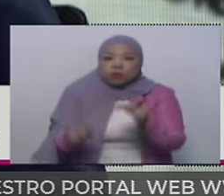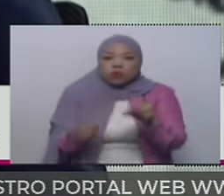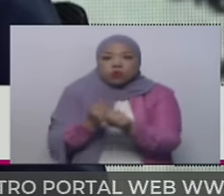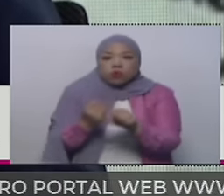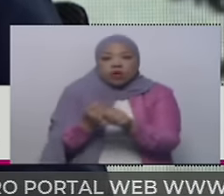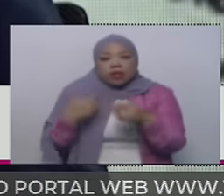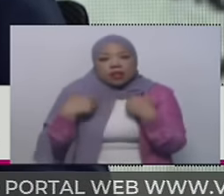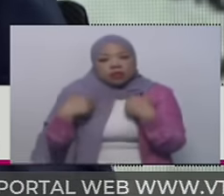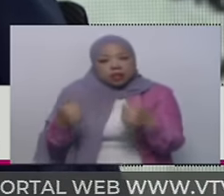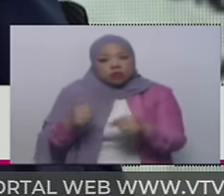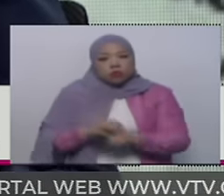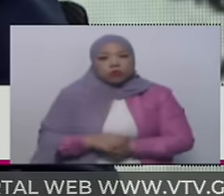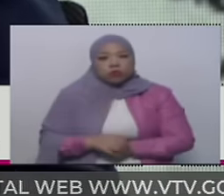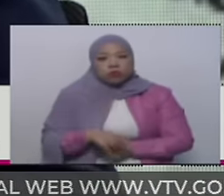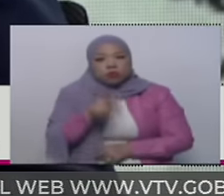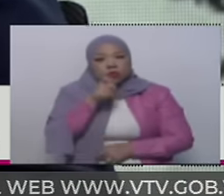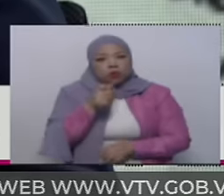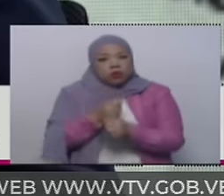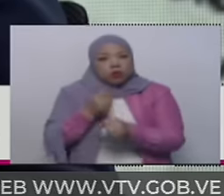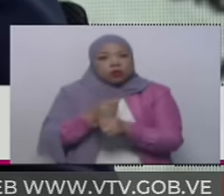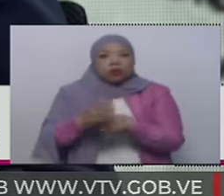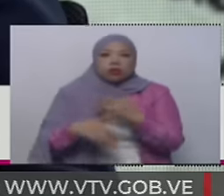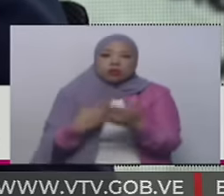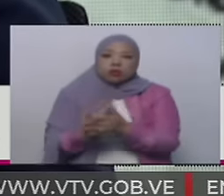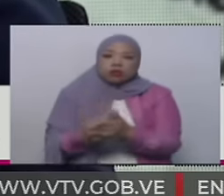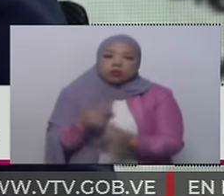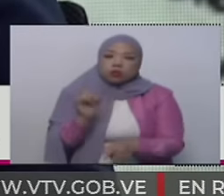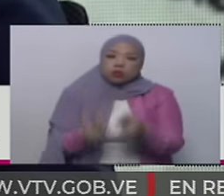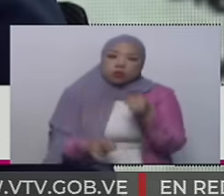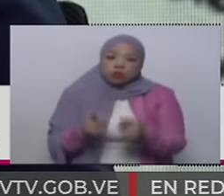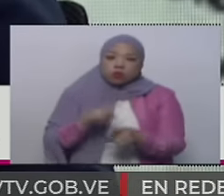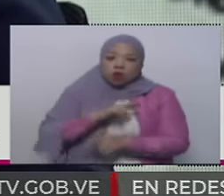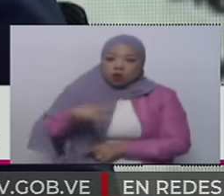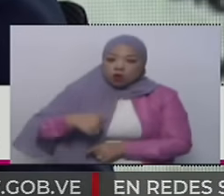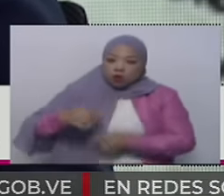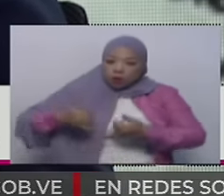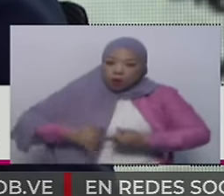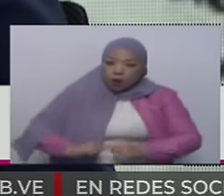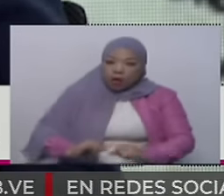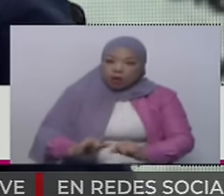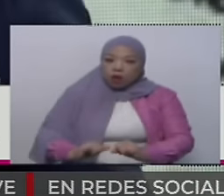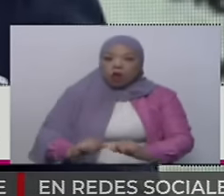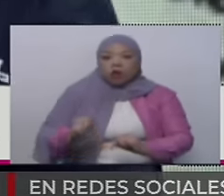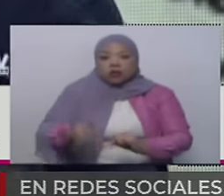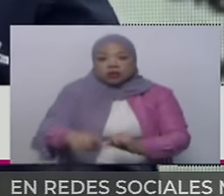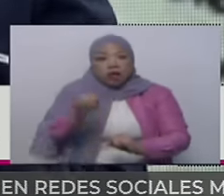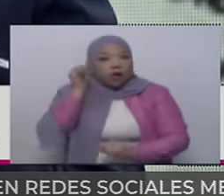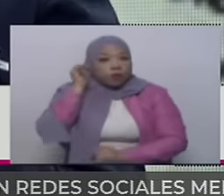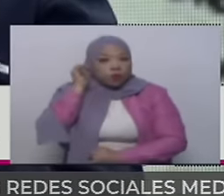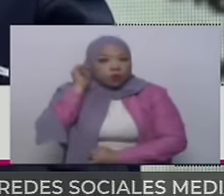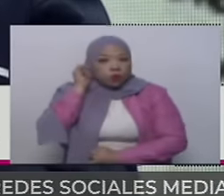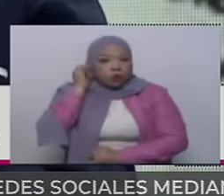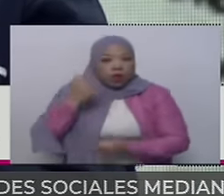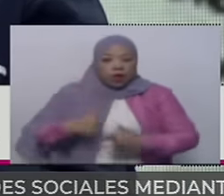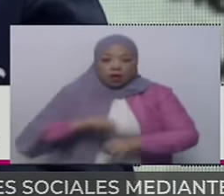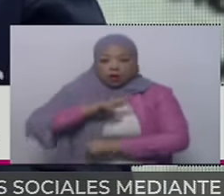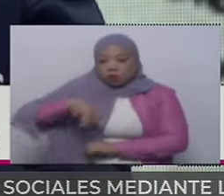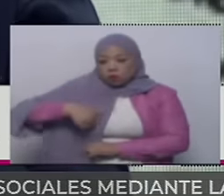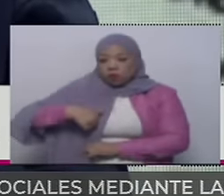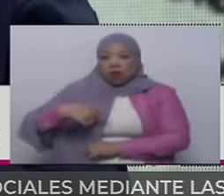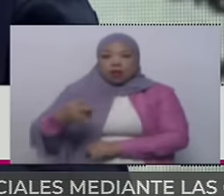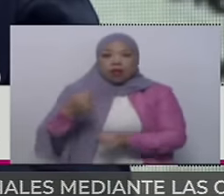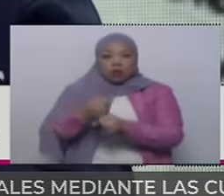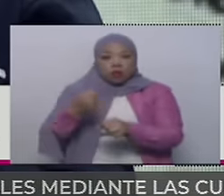salud pública, entendiendo que desde aquí también cuidamos a la familia y cuidamos a nuestros hijos, a nuestras hijas. Y entonces en este trabajo que